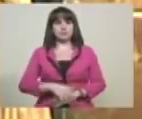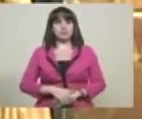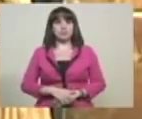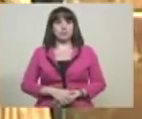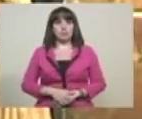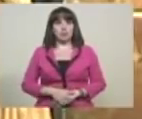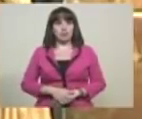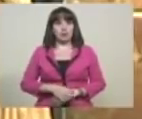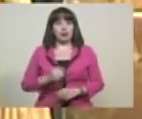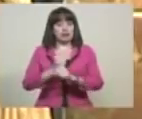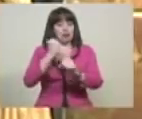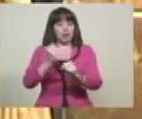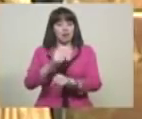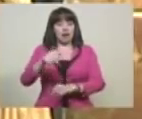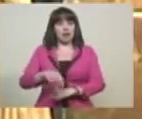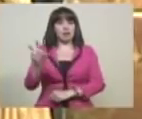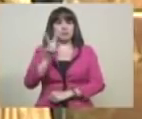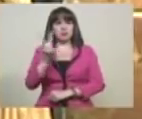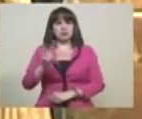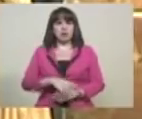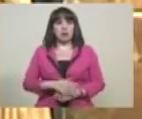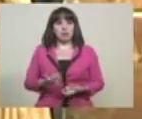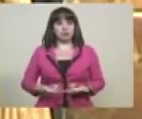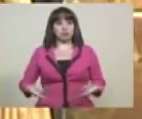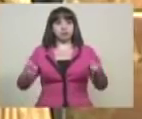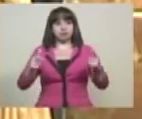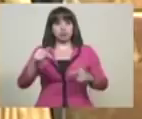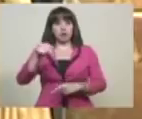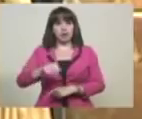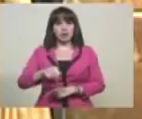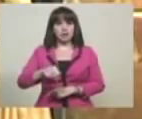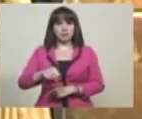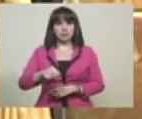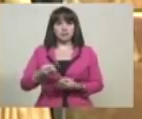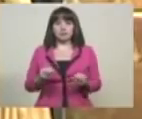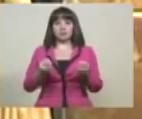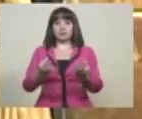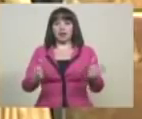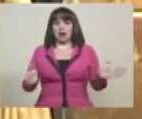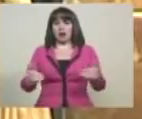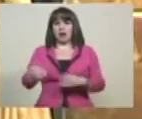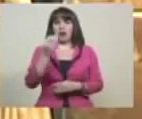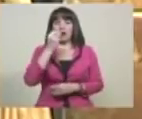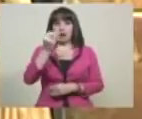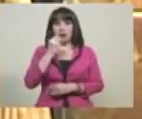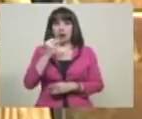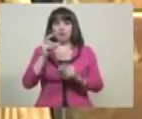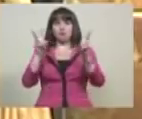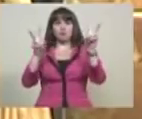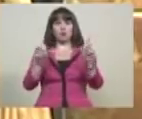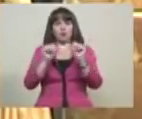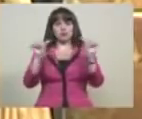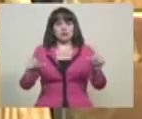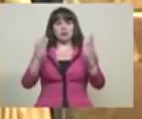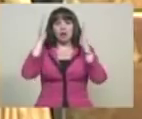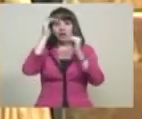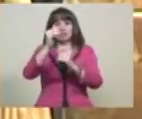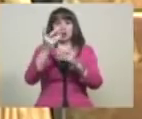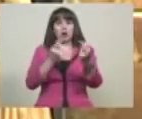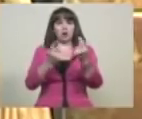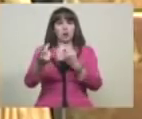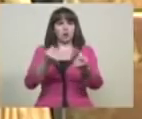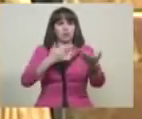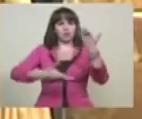vida en el país y nos han permitido, lo puedo decir hoy, consolidar los CLAP como un nuevo sistema de atención